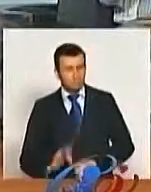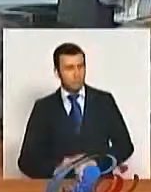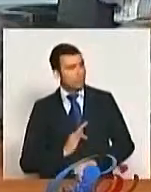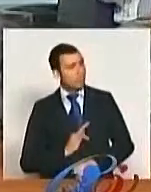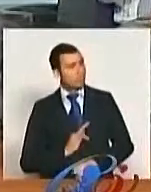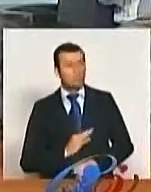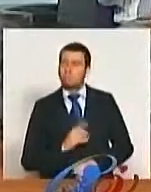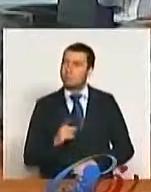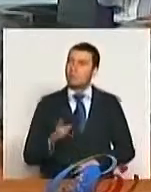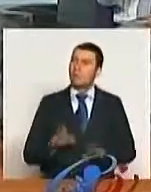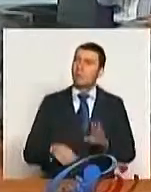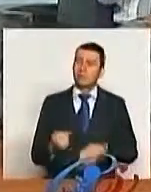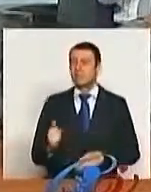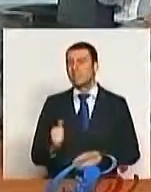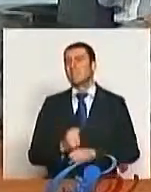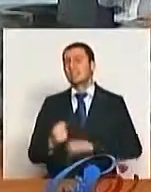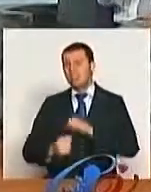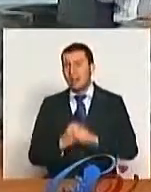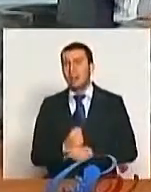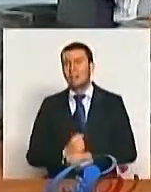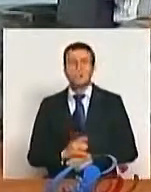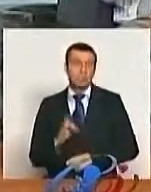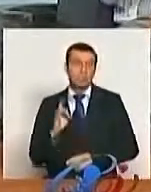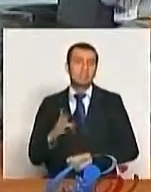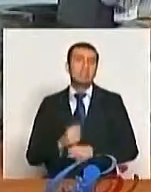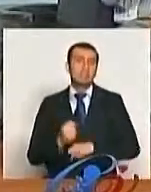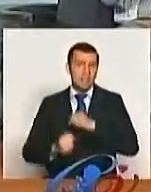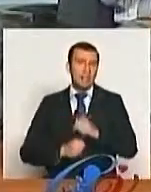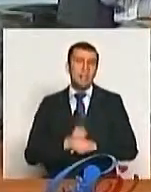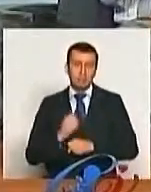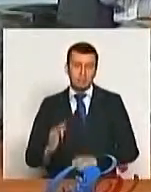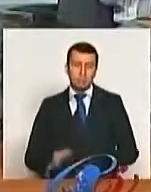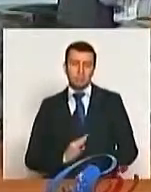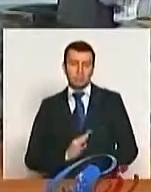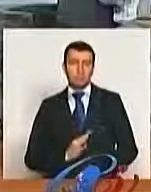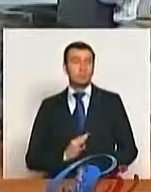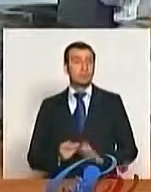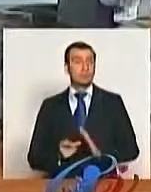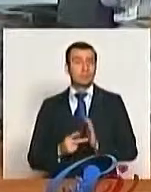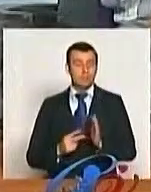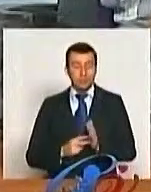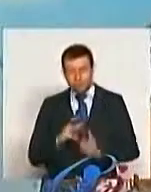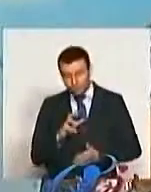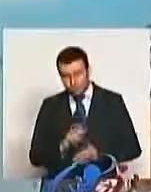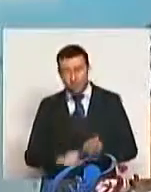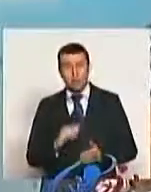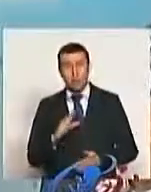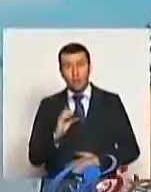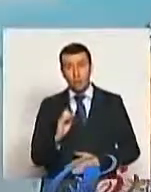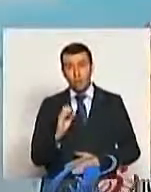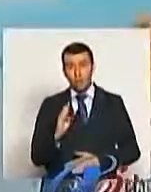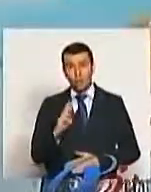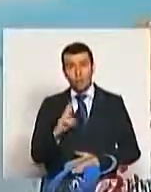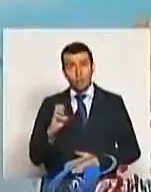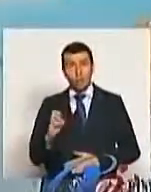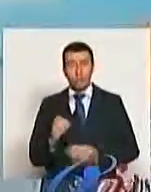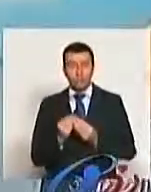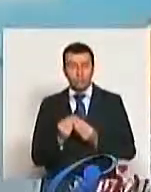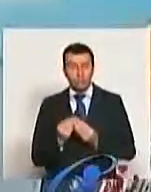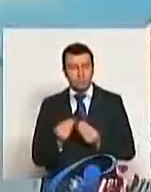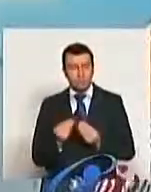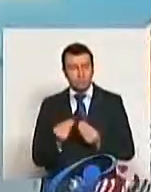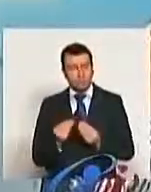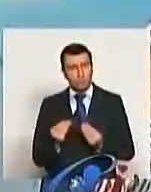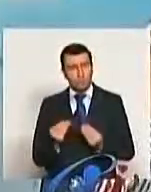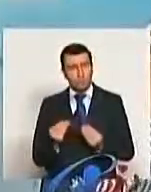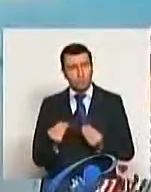10 años, puede estar 15 años, lo único que pasa con el dispositivo es que pierde la cantidad de cobre, se disminuye la cantidad de cobre y en teoría